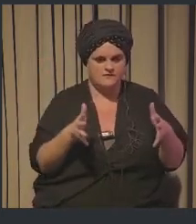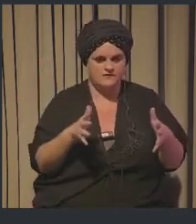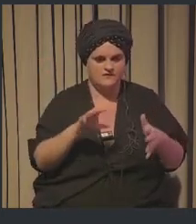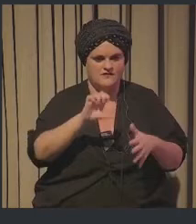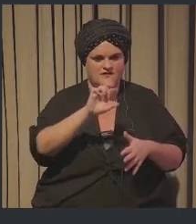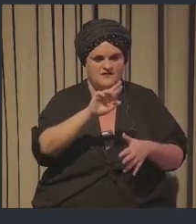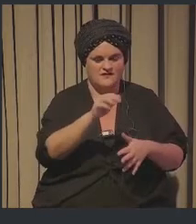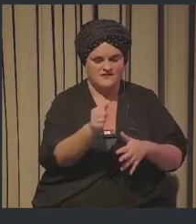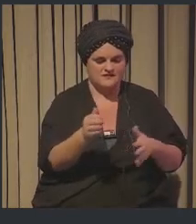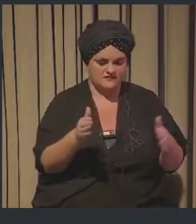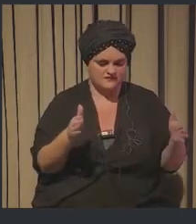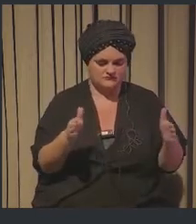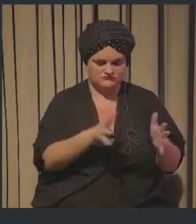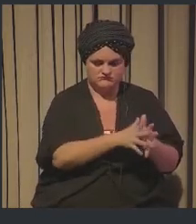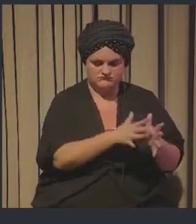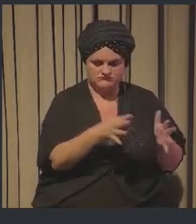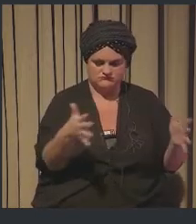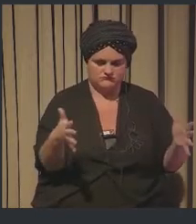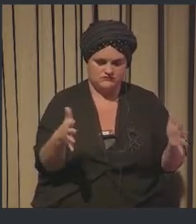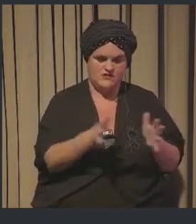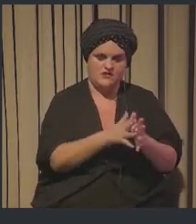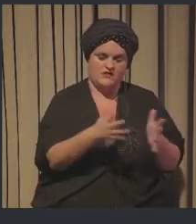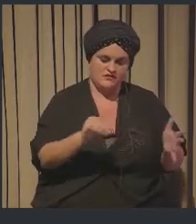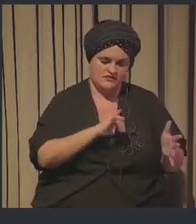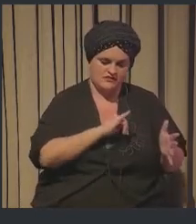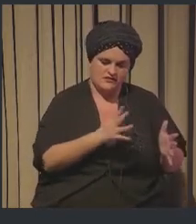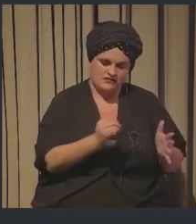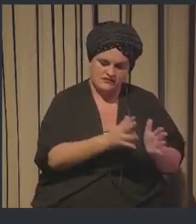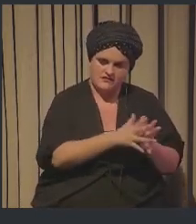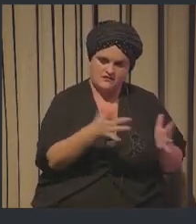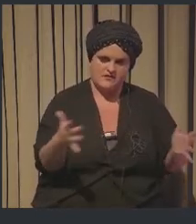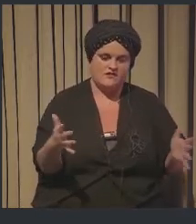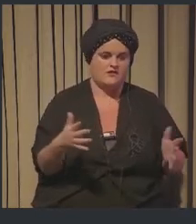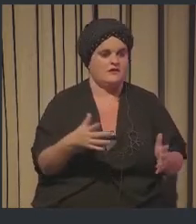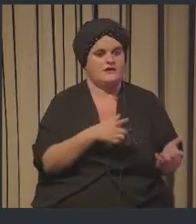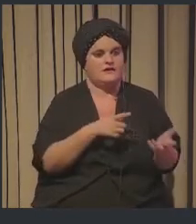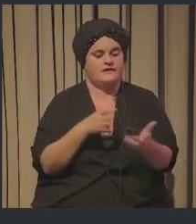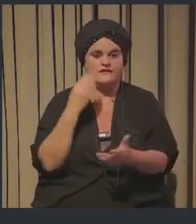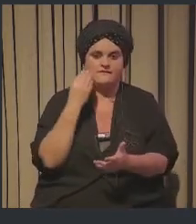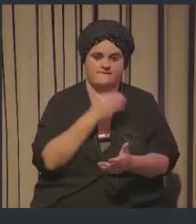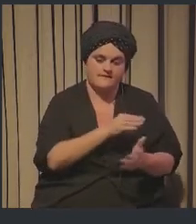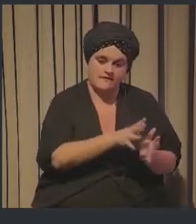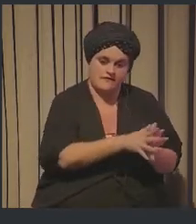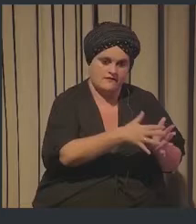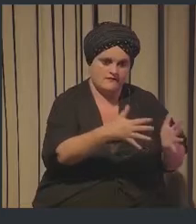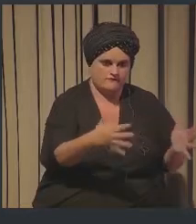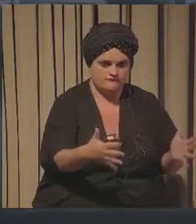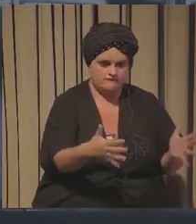tiempo que tiene una cierta coherencia, una cierta identidad. La Guerra Fría fue una era, la